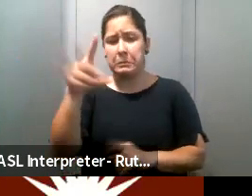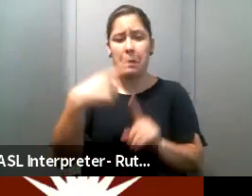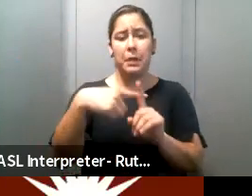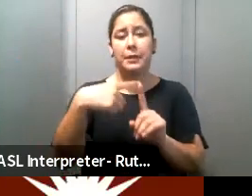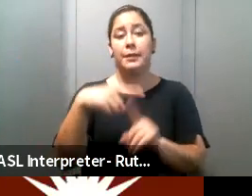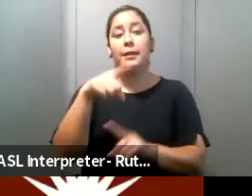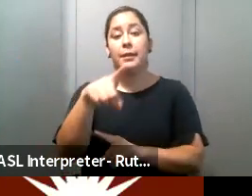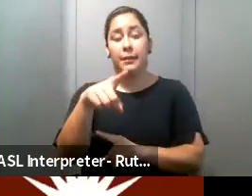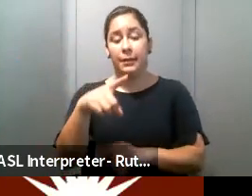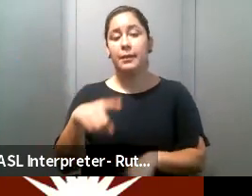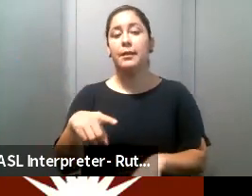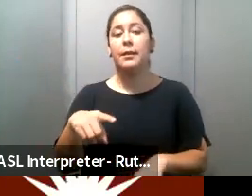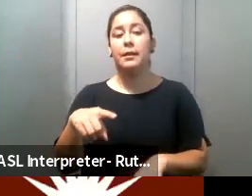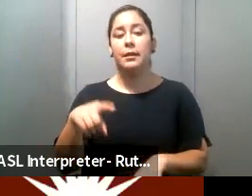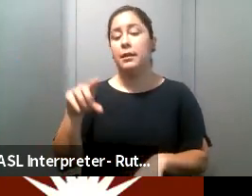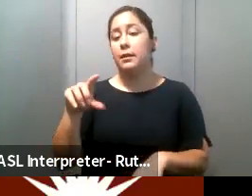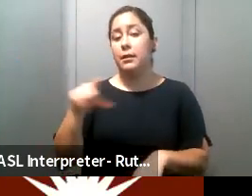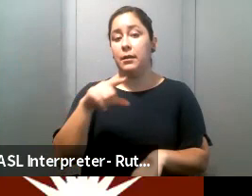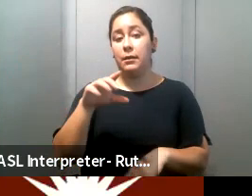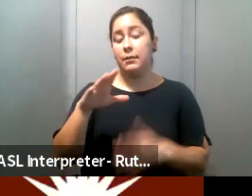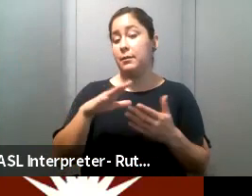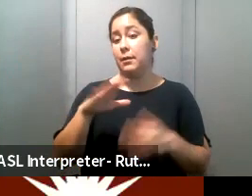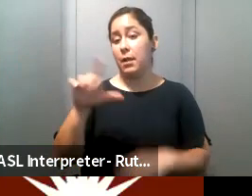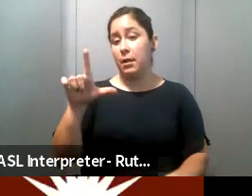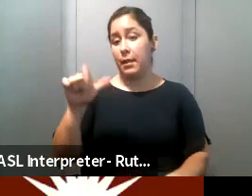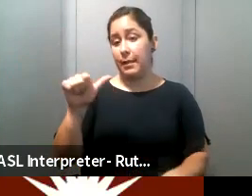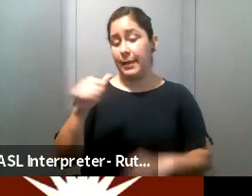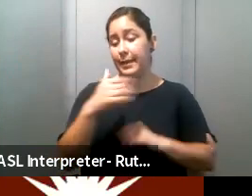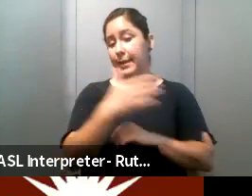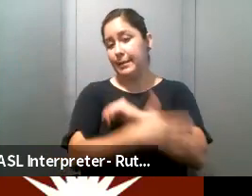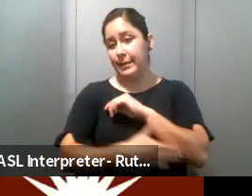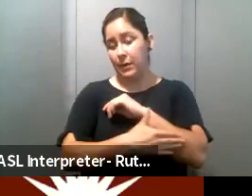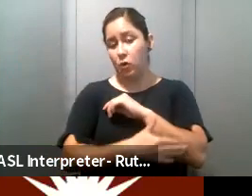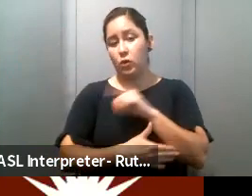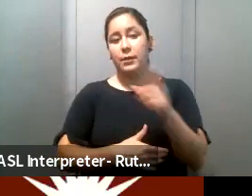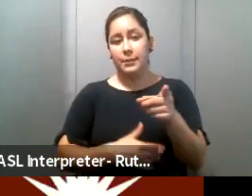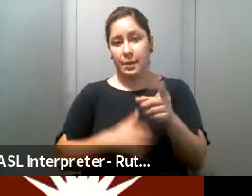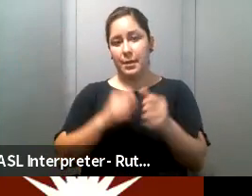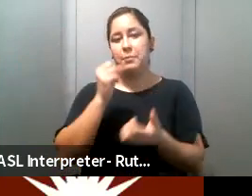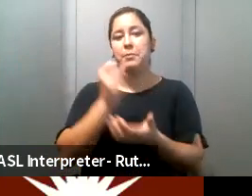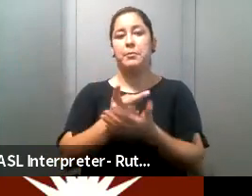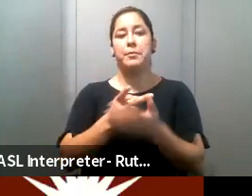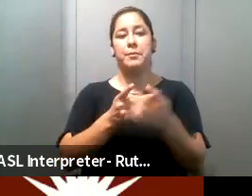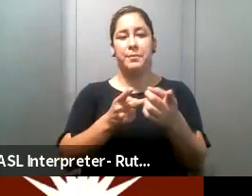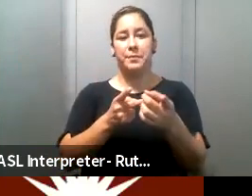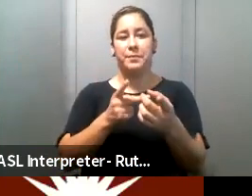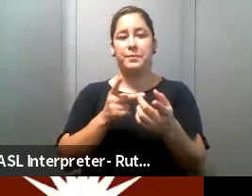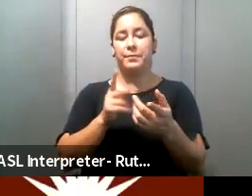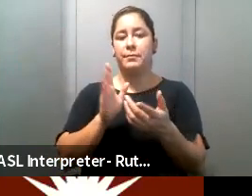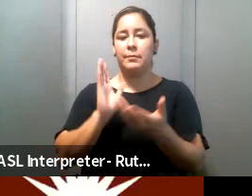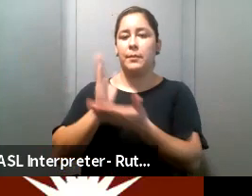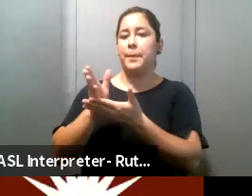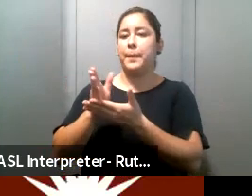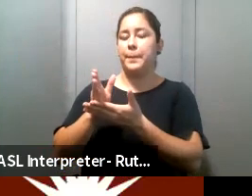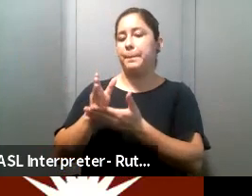aprobó una moción para limitar la transferencia de personas detenidas por el alguacil a las autoridades de inmigración. Esto